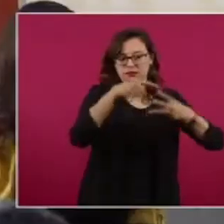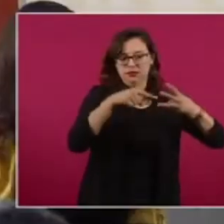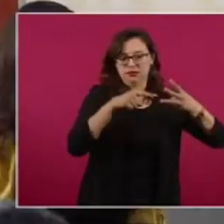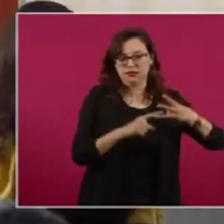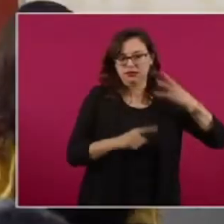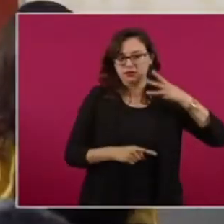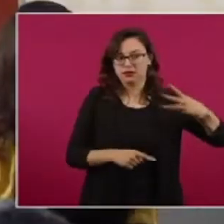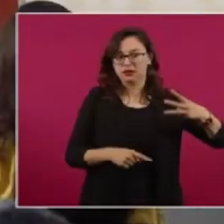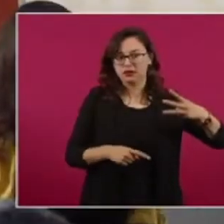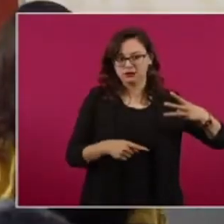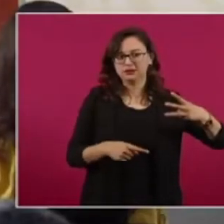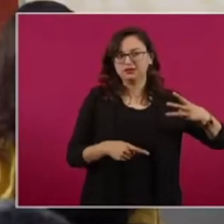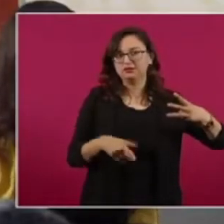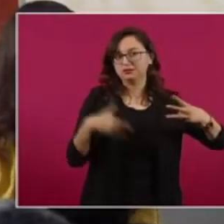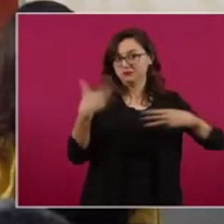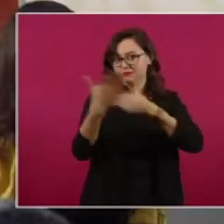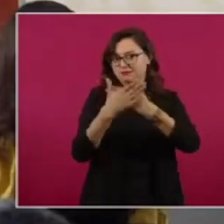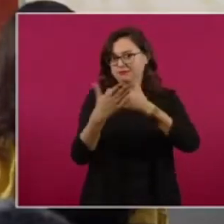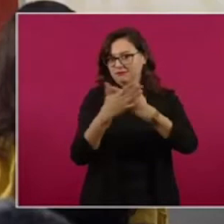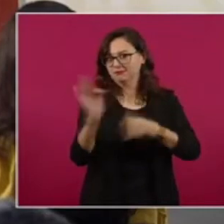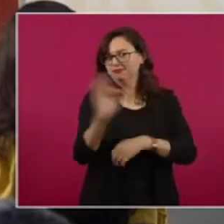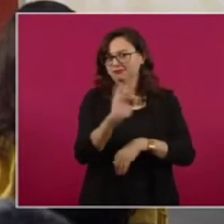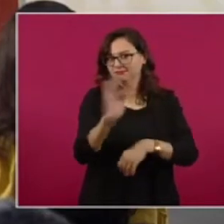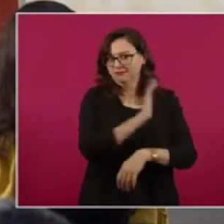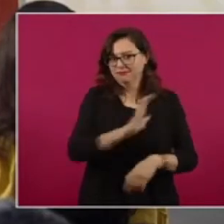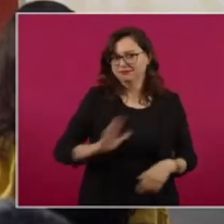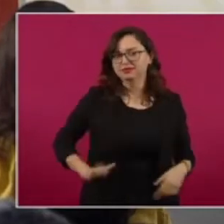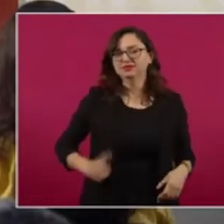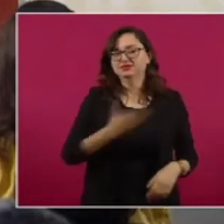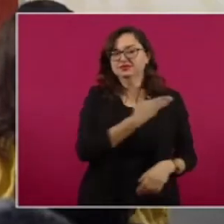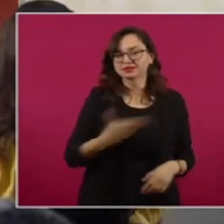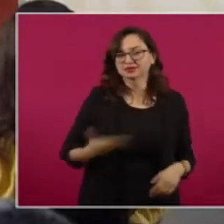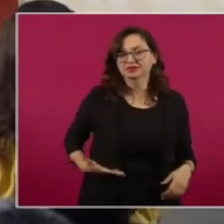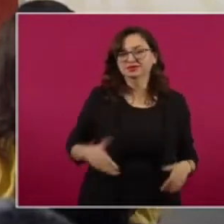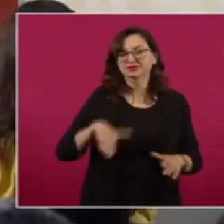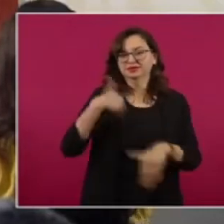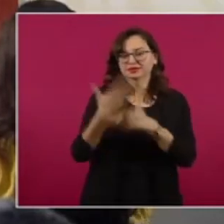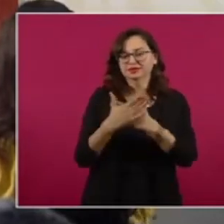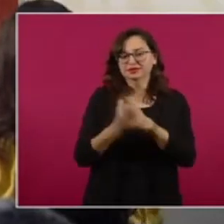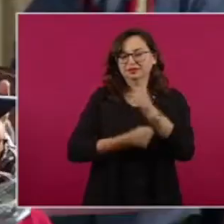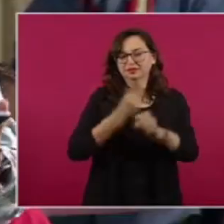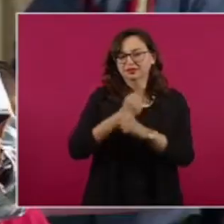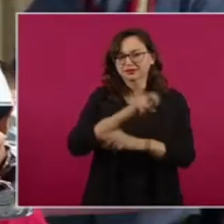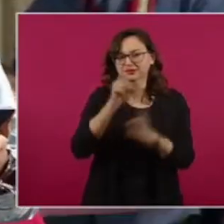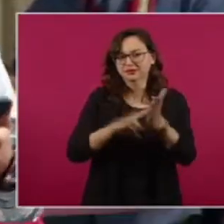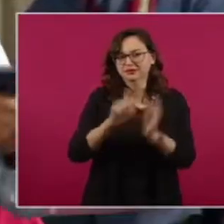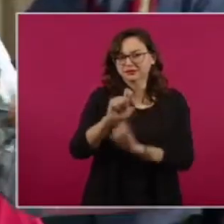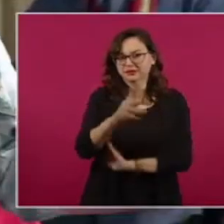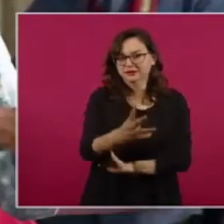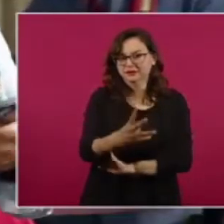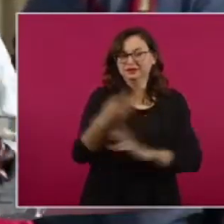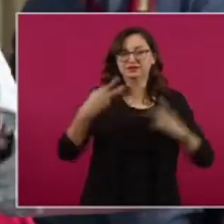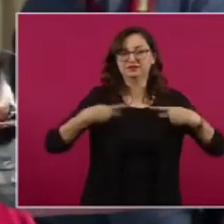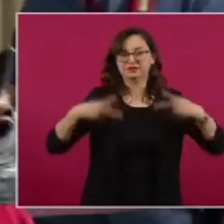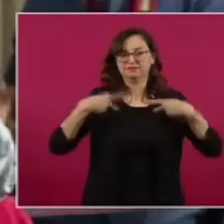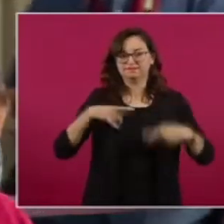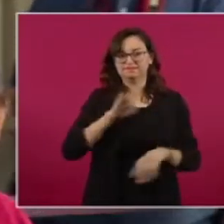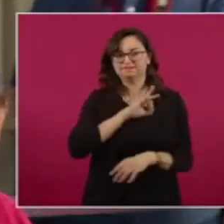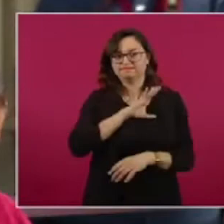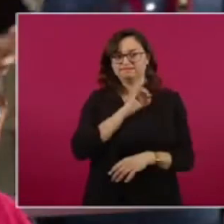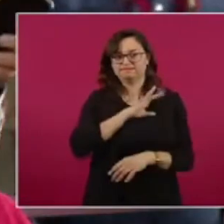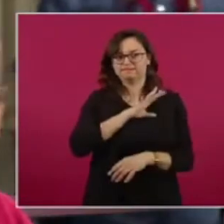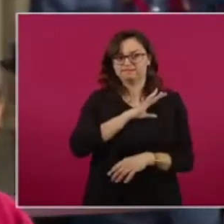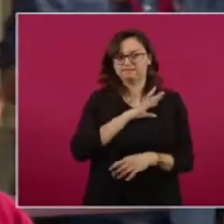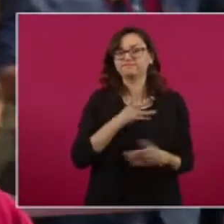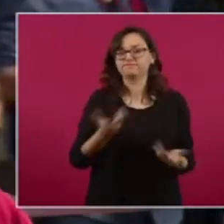altas posibilidades de participar en la elección del 2024. Y la ciudadanía tiene el temor de lo que, como